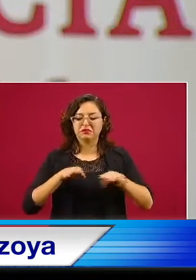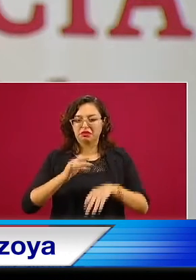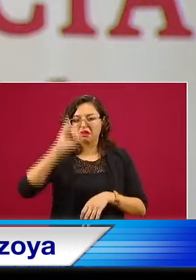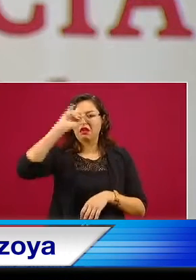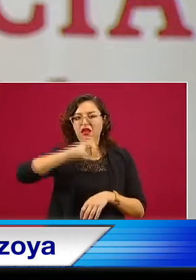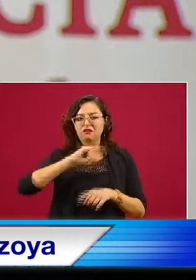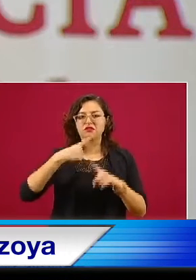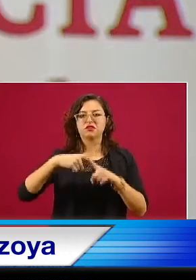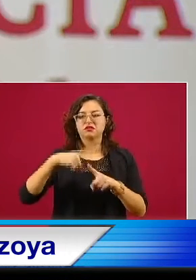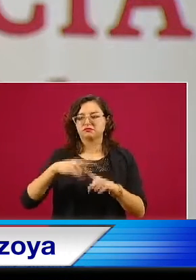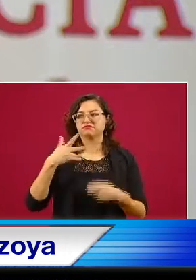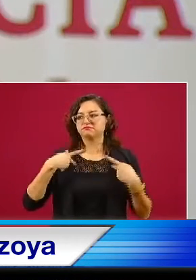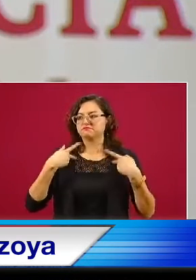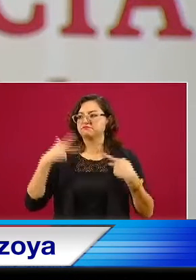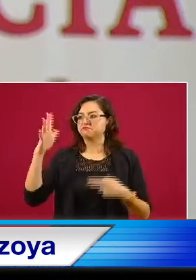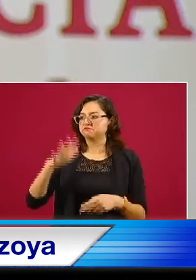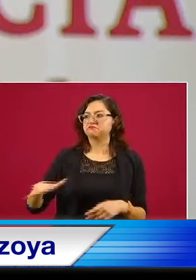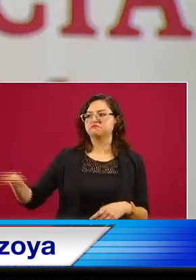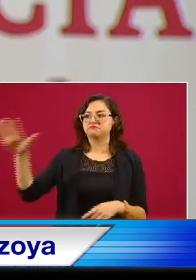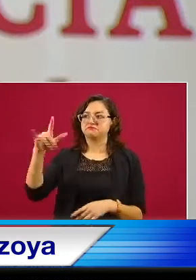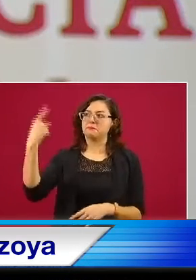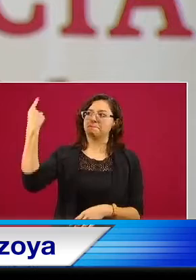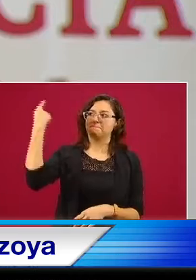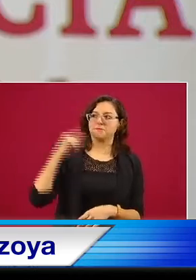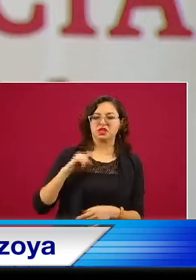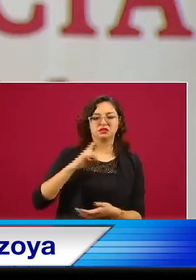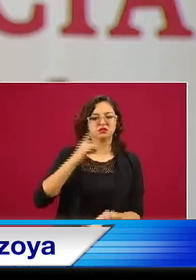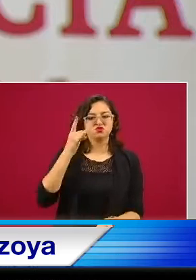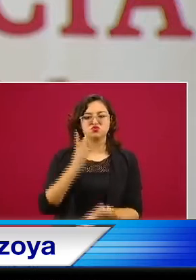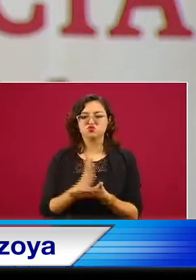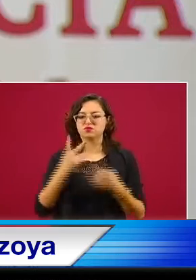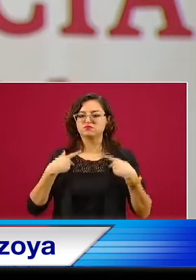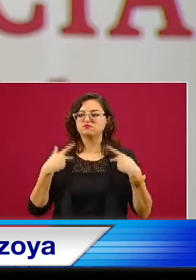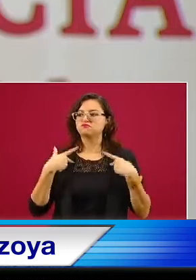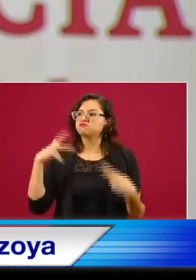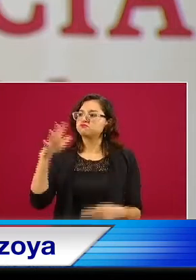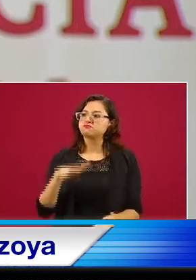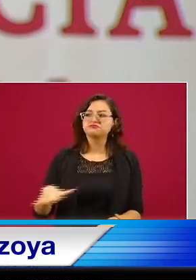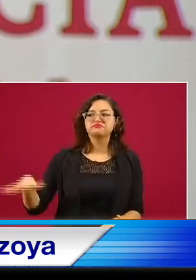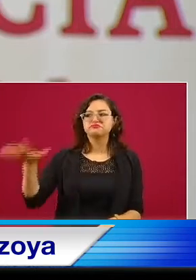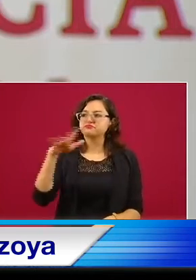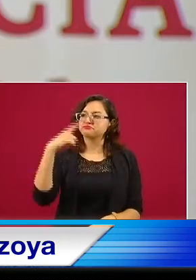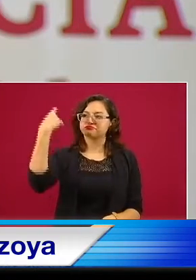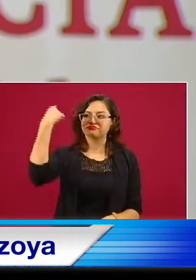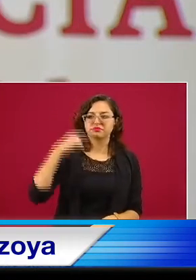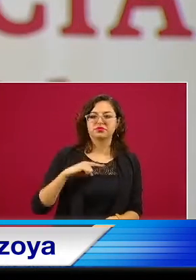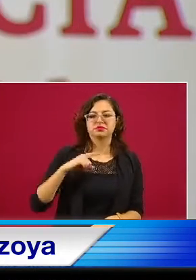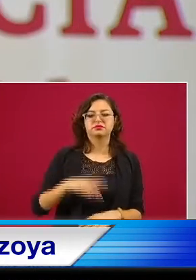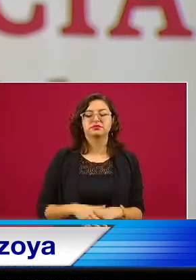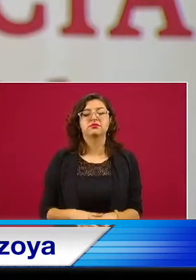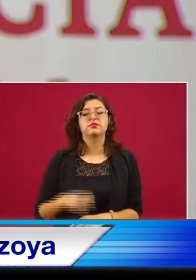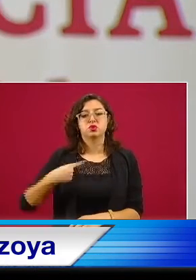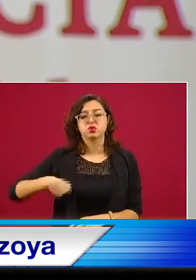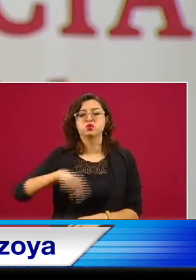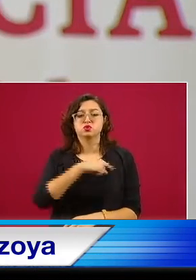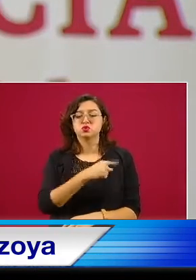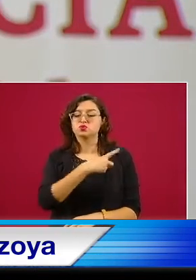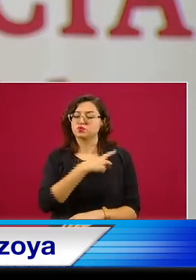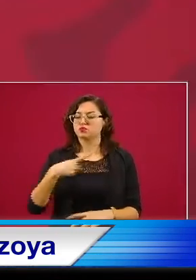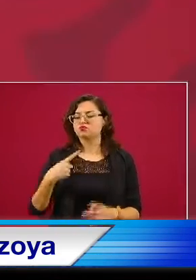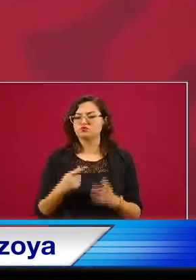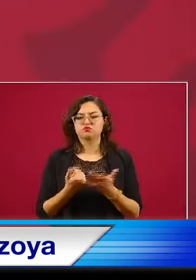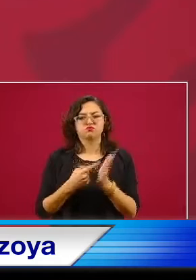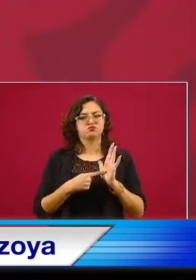informar sobre los sobornos, de quién recibió dinero, para qué se utilizó y todo se dará a conocer. Con esto el presidente espera